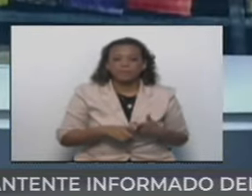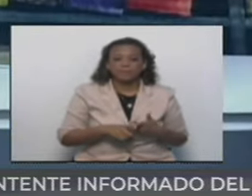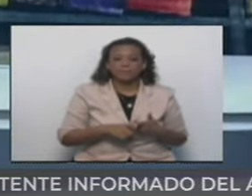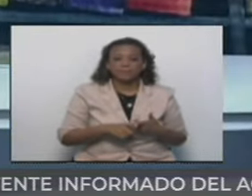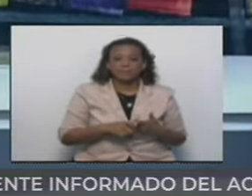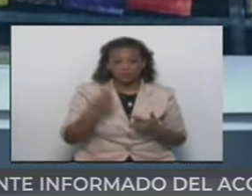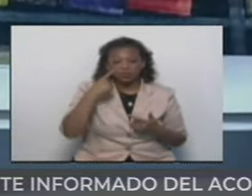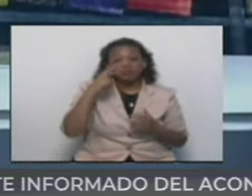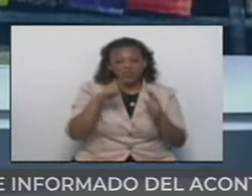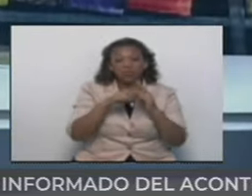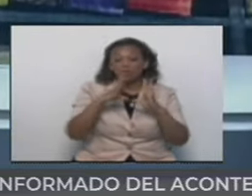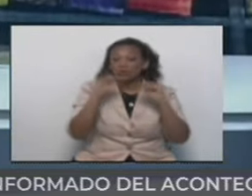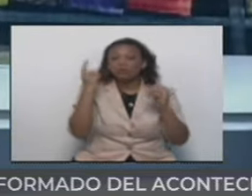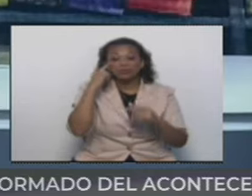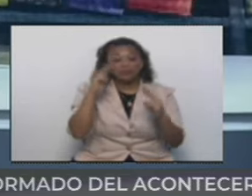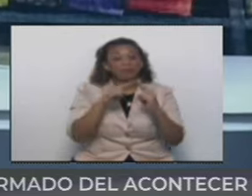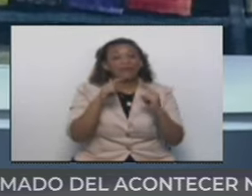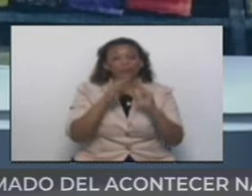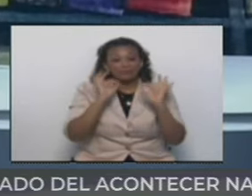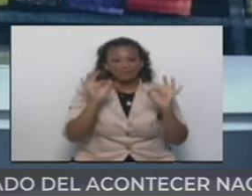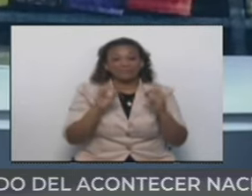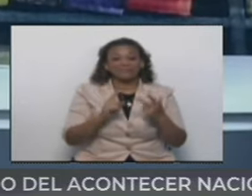Yo sé todo, ¿viste?